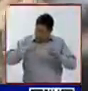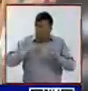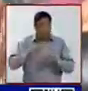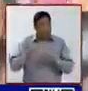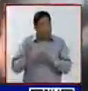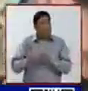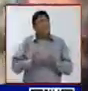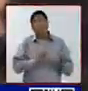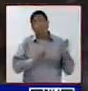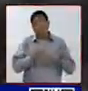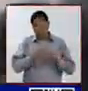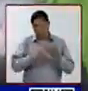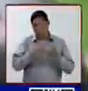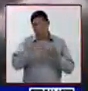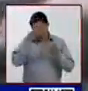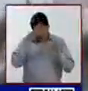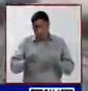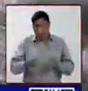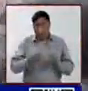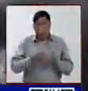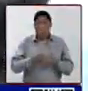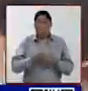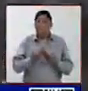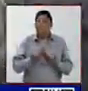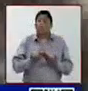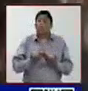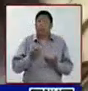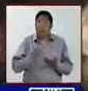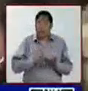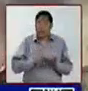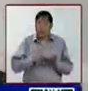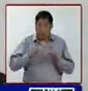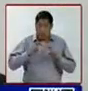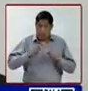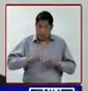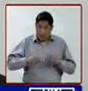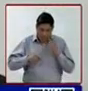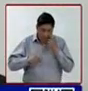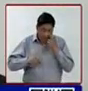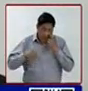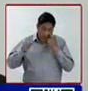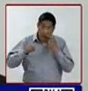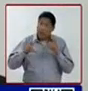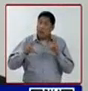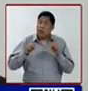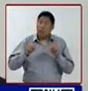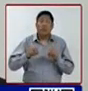etapa preparatoria vamos a determinar la verdad histórica de los hechos. Y eso es lo que se va a investigar, si ha cumplido o no ha